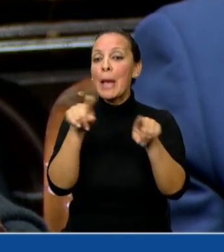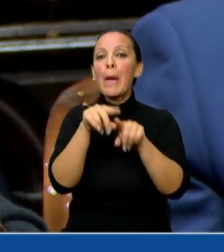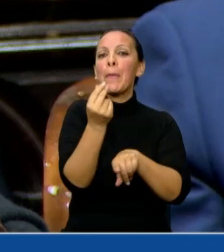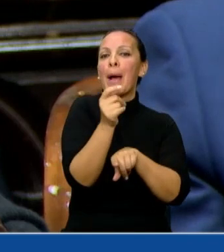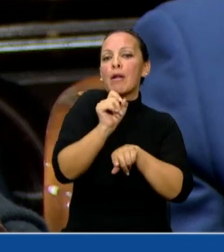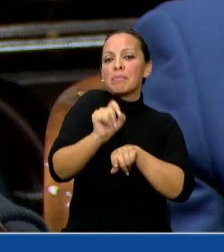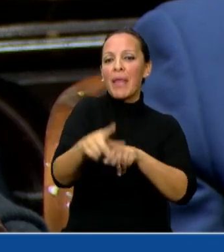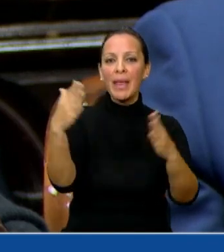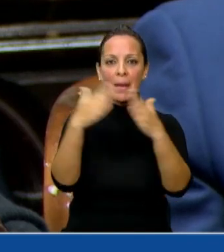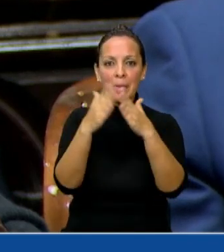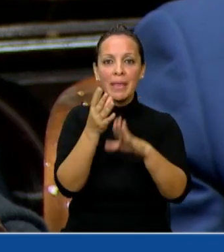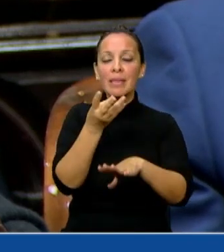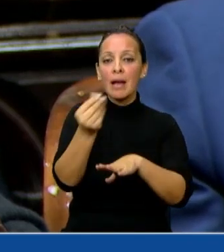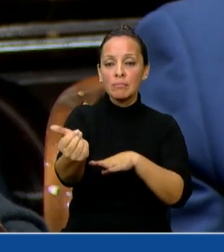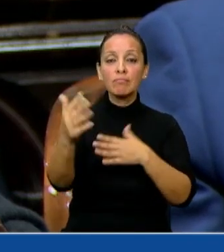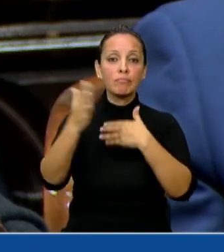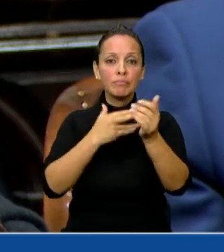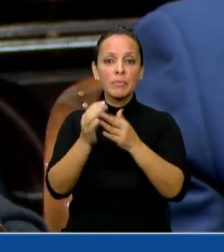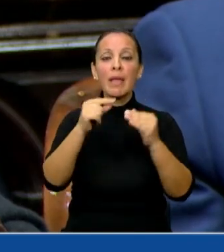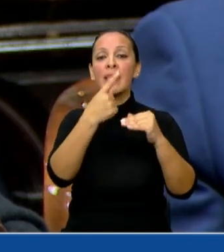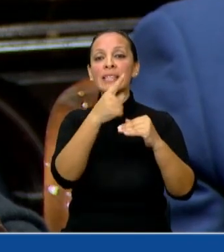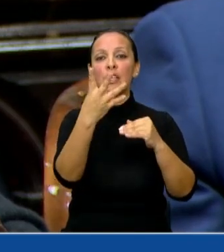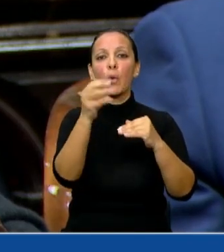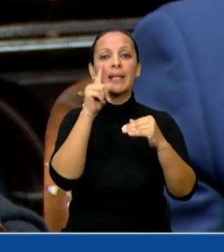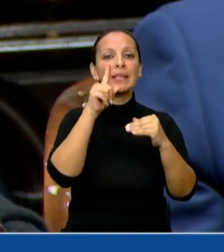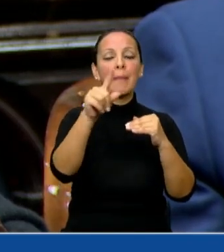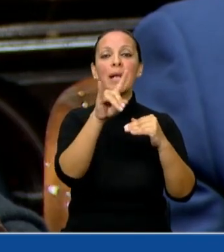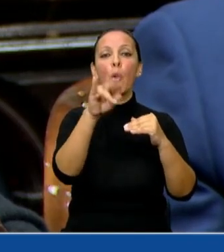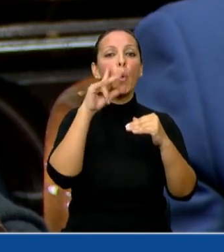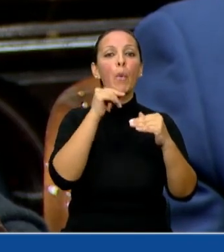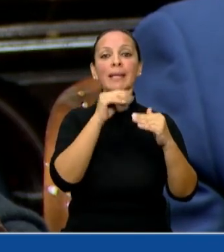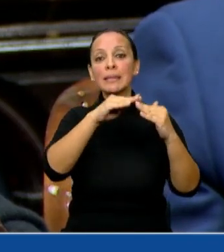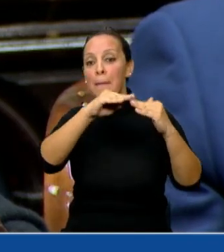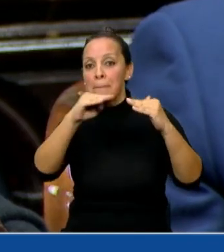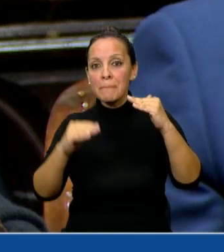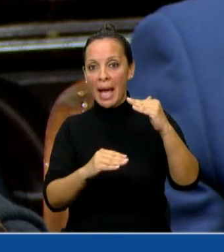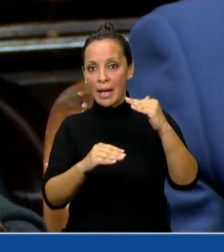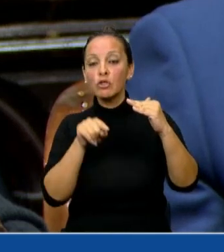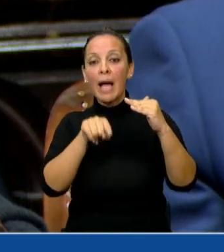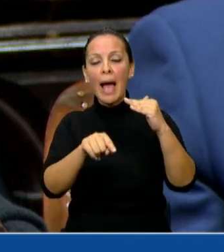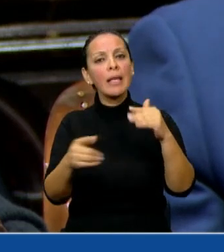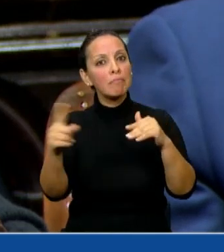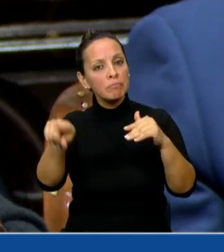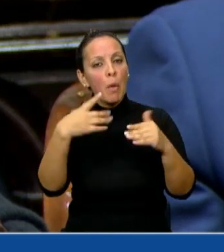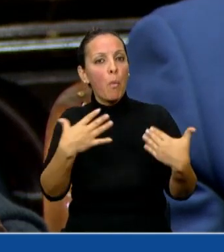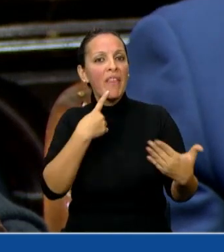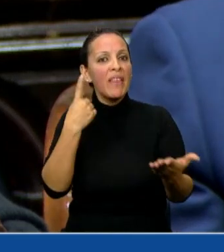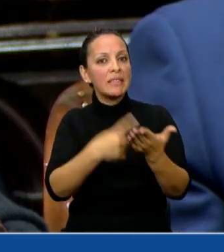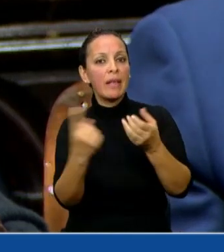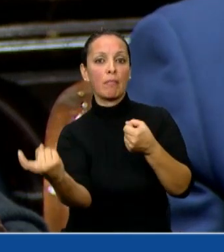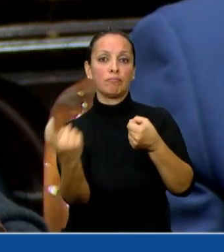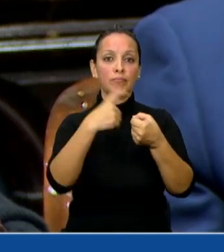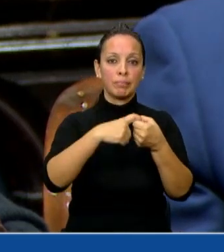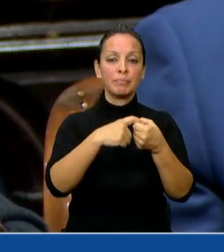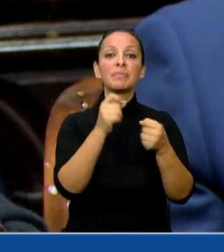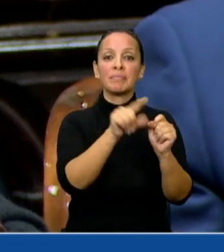vivienda adquirida o construida inferior a los 140.000 UVAs o su equivalente en UBIs, podrán optar por adherirse a los servicios del